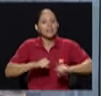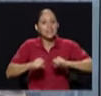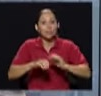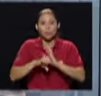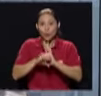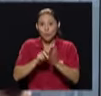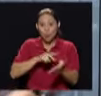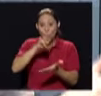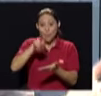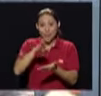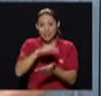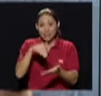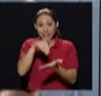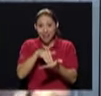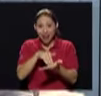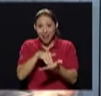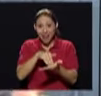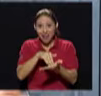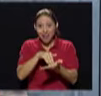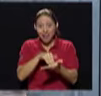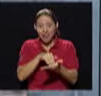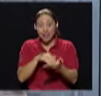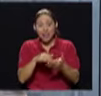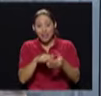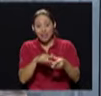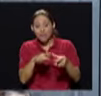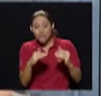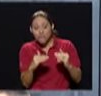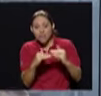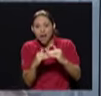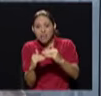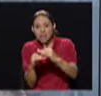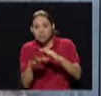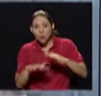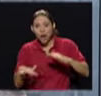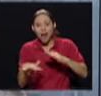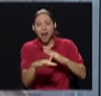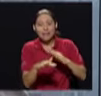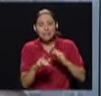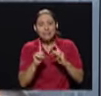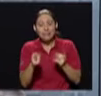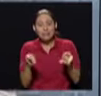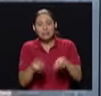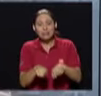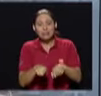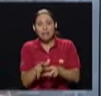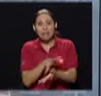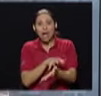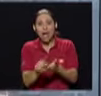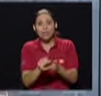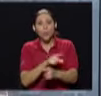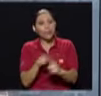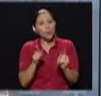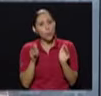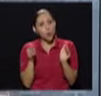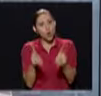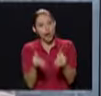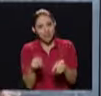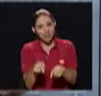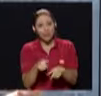en el Valle Central, en fallas muy locales, muy superficiales, que tienden que causar mucho daño muy localizado, eso sí,